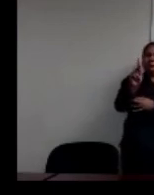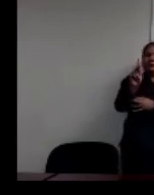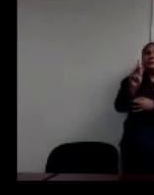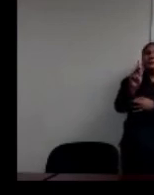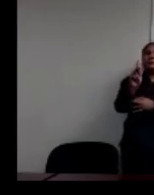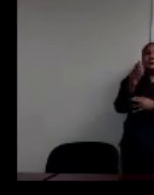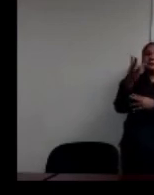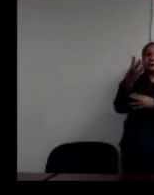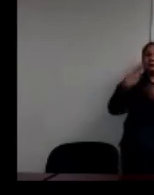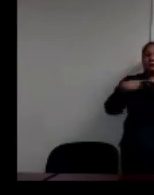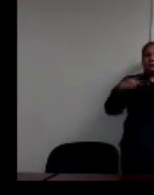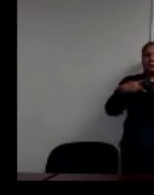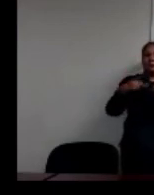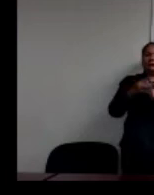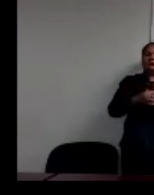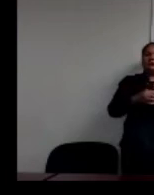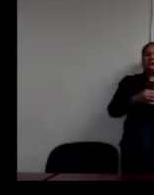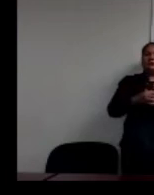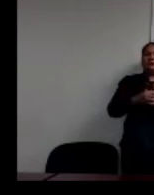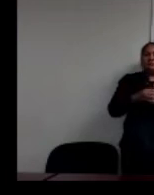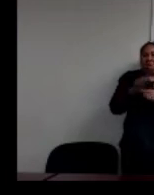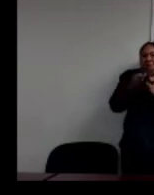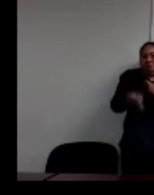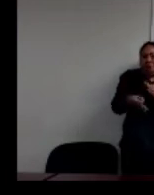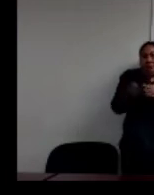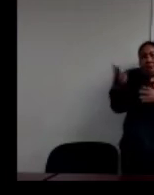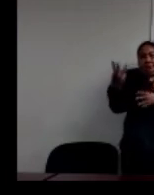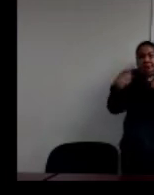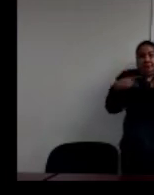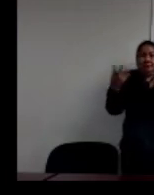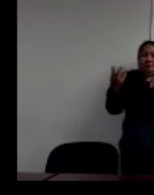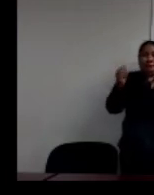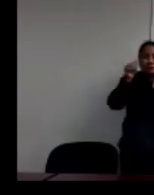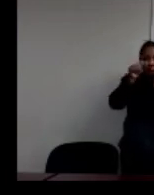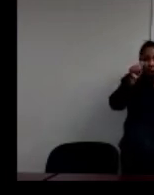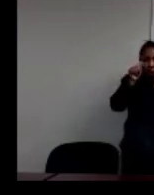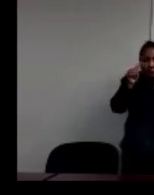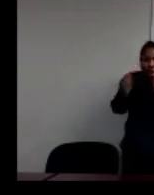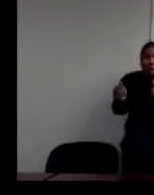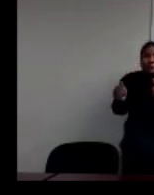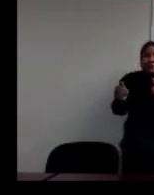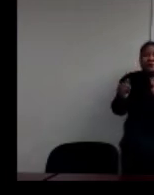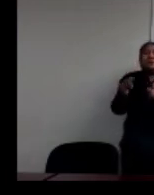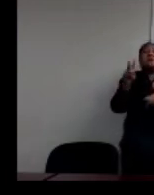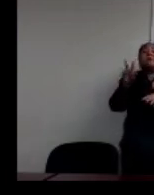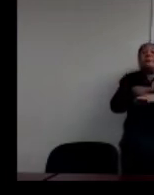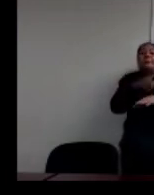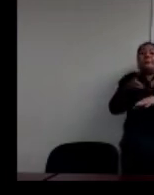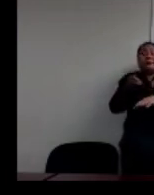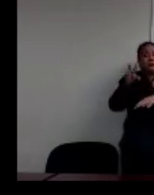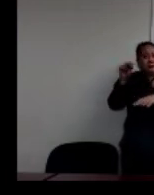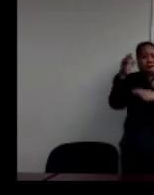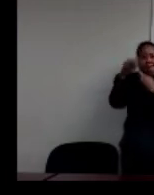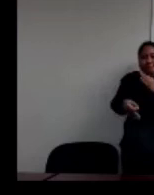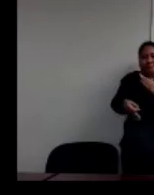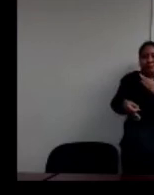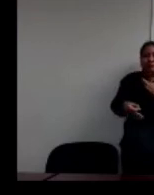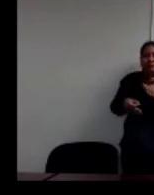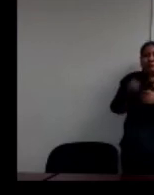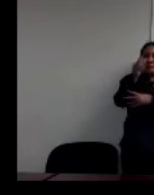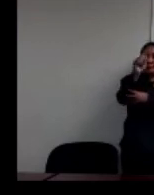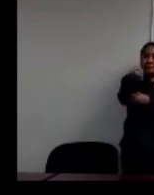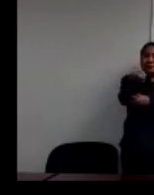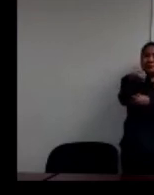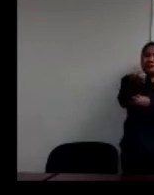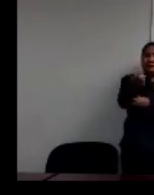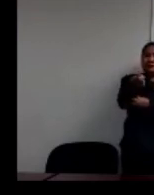de 2 o 3 personas y aún así no las terminaba, ojo, hay que buscar el por qué no las terminaba. Significa que tiene un trastorno